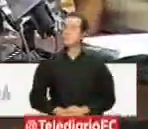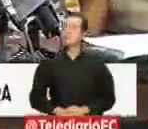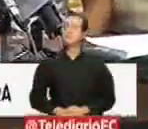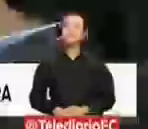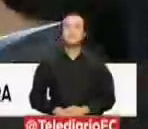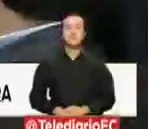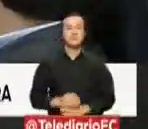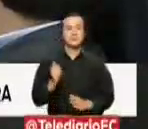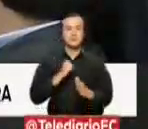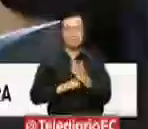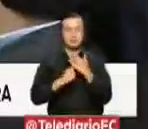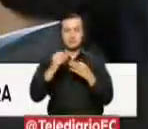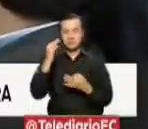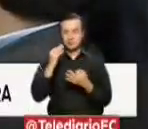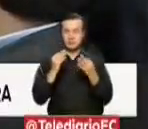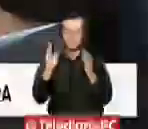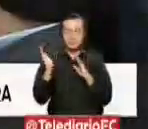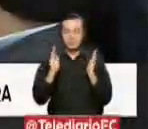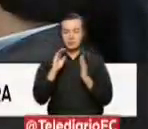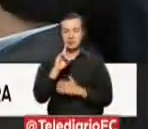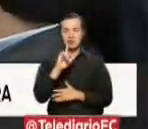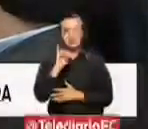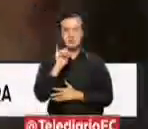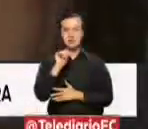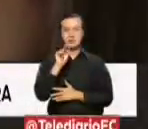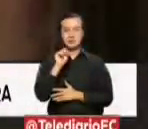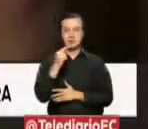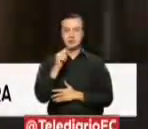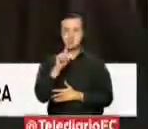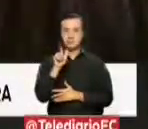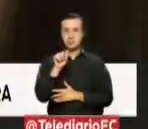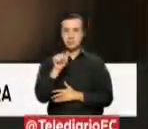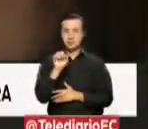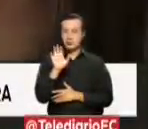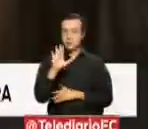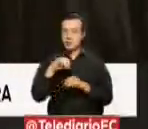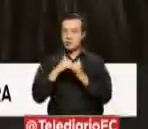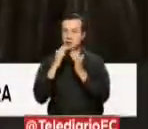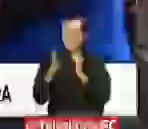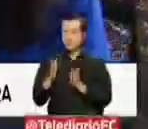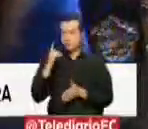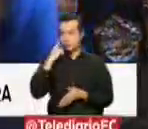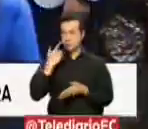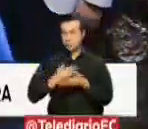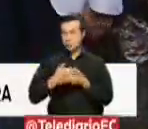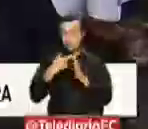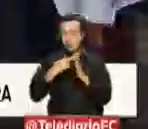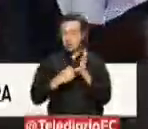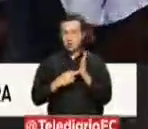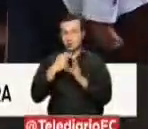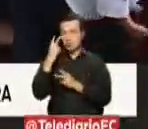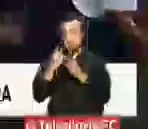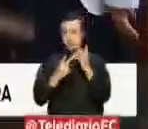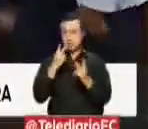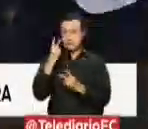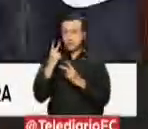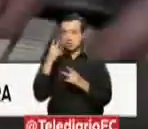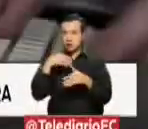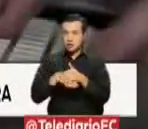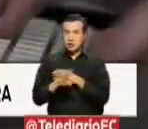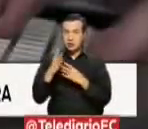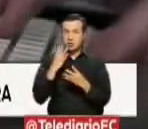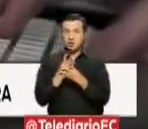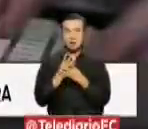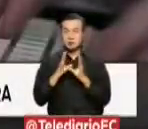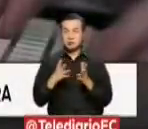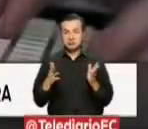La ministra de Justicia subrogante Liliana Guzmán informó que la legisladora Sofía Espín no consta en el registro de visitas ordinarias ni extraordinarias